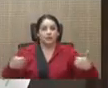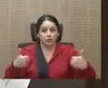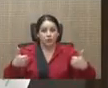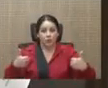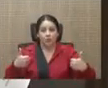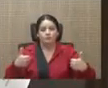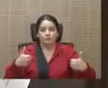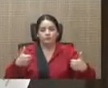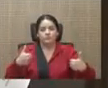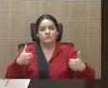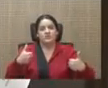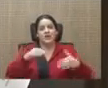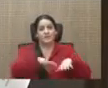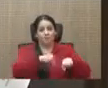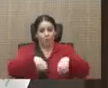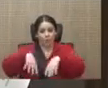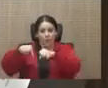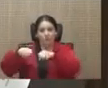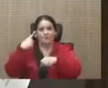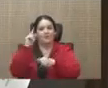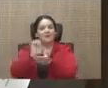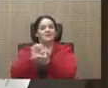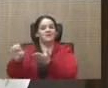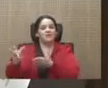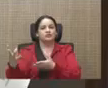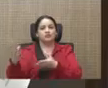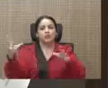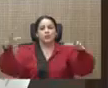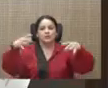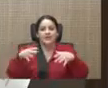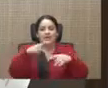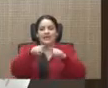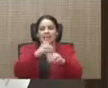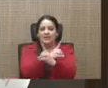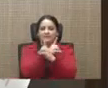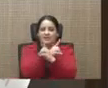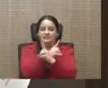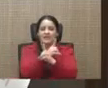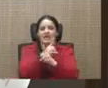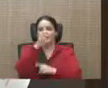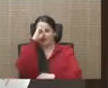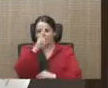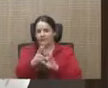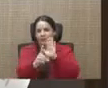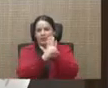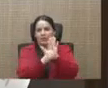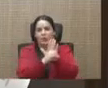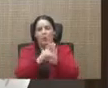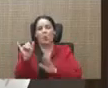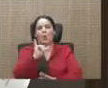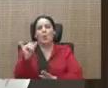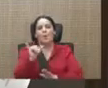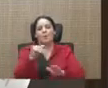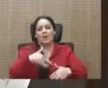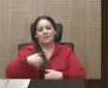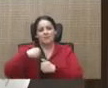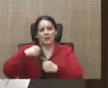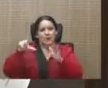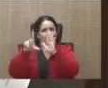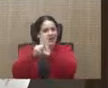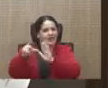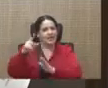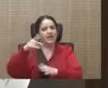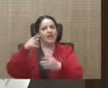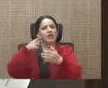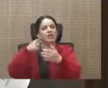su concentración y la defensa del Estado de Derecho como el imperio de la ley sobre las personas. Cuando se aprobó la